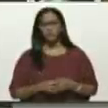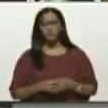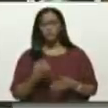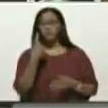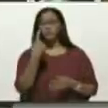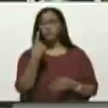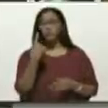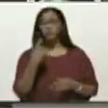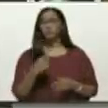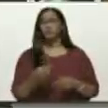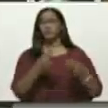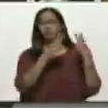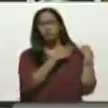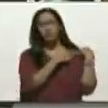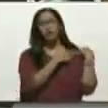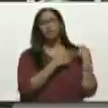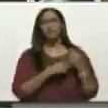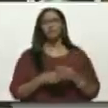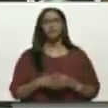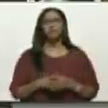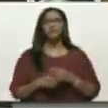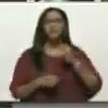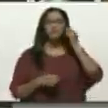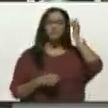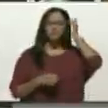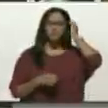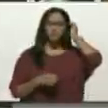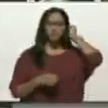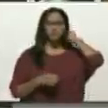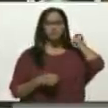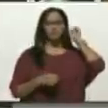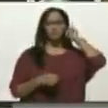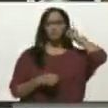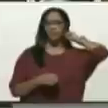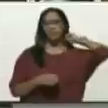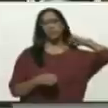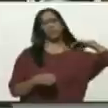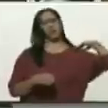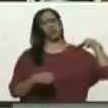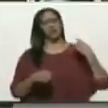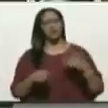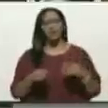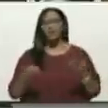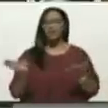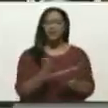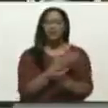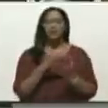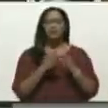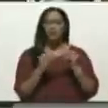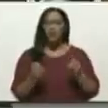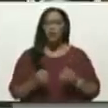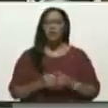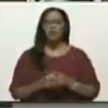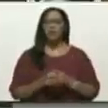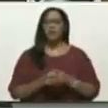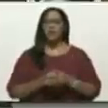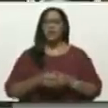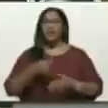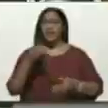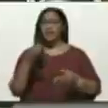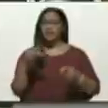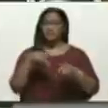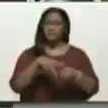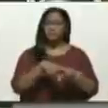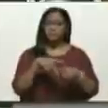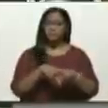de los encargados de burlar, porque ese es el término, de burlar todas las persecuciones al imperialismo contra la patria. Y fue capaz de